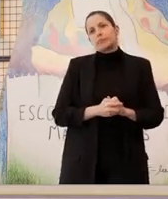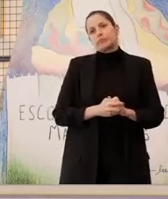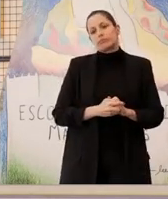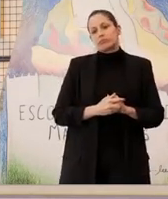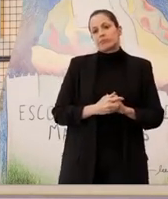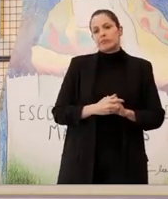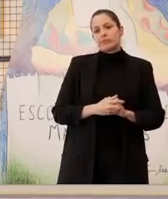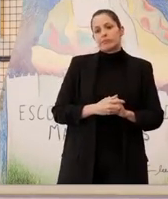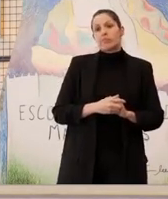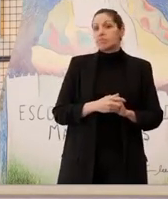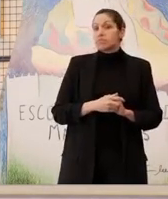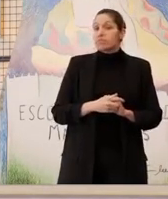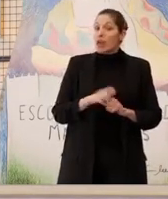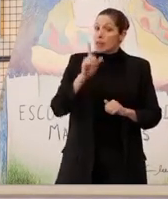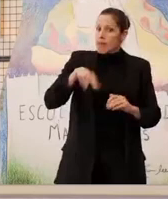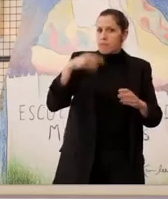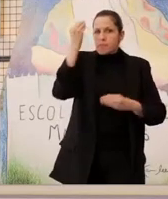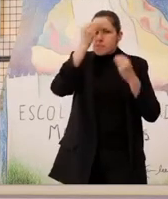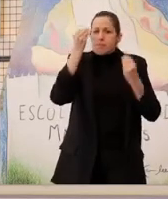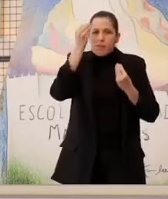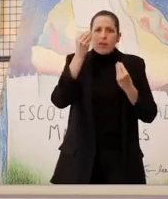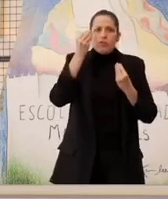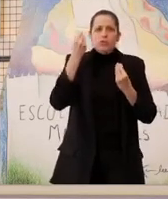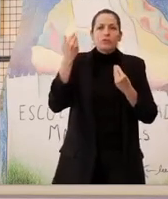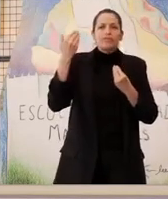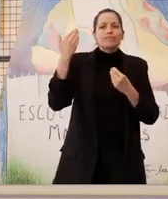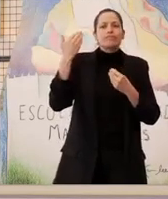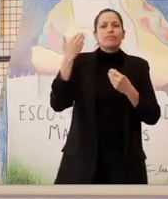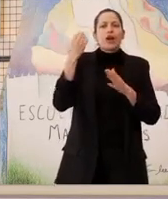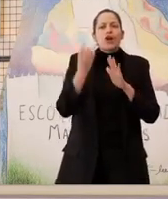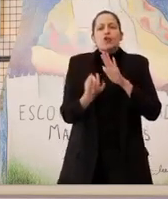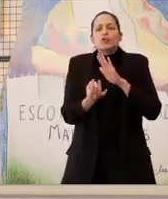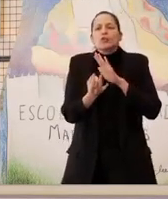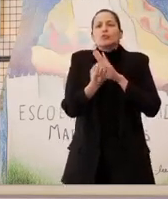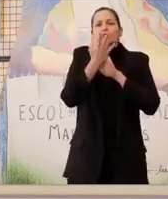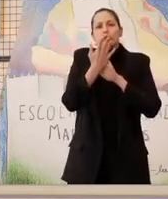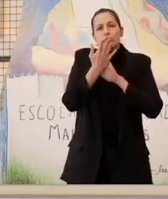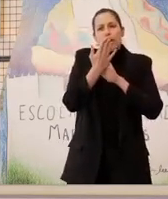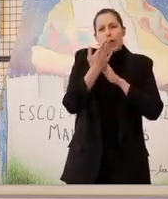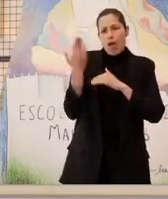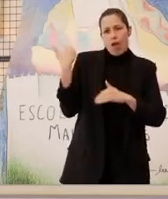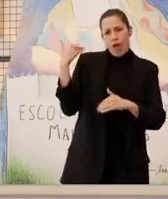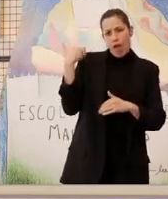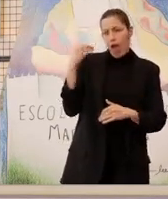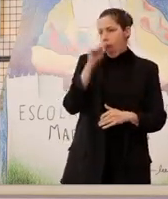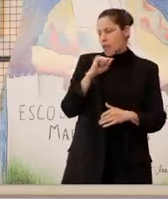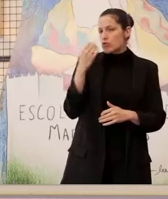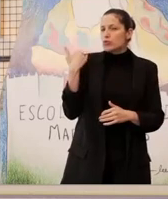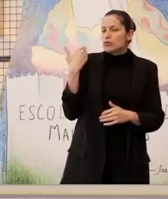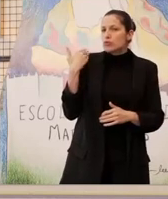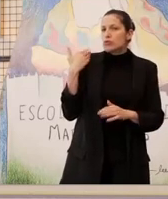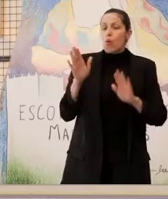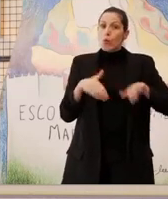algo que yo creo que está en el origen de lo que ha ocurrido en los últimos años y